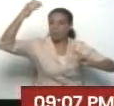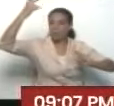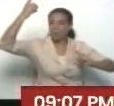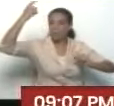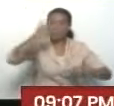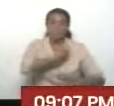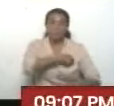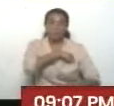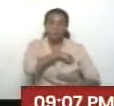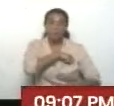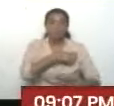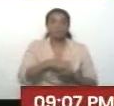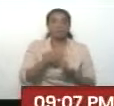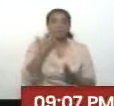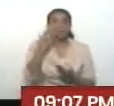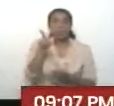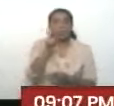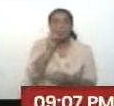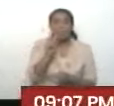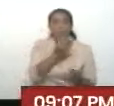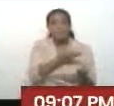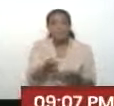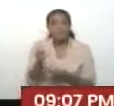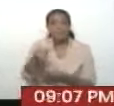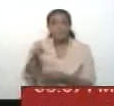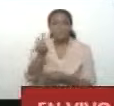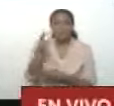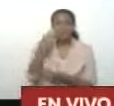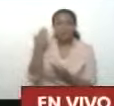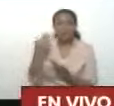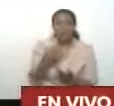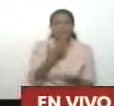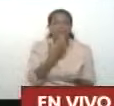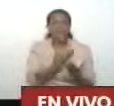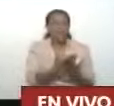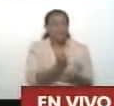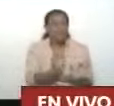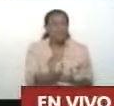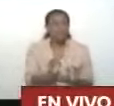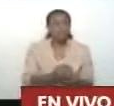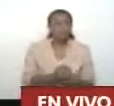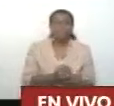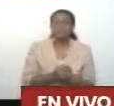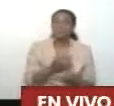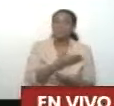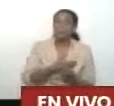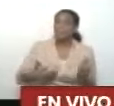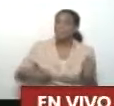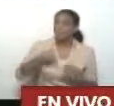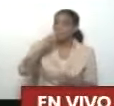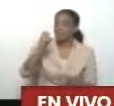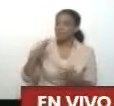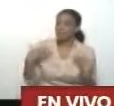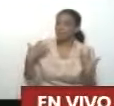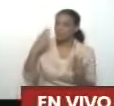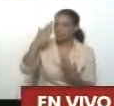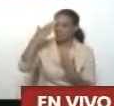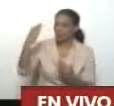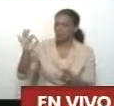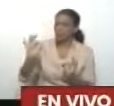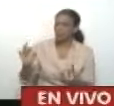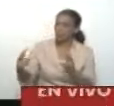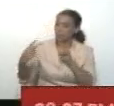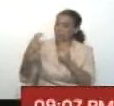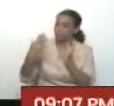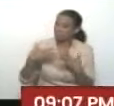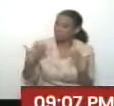Buenas noches, presidente. David, ¿cómo estás? Bienvenido. Muchas gracias. Siempre una alegría de saludarle y de